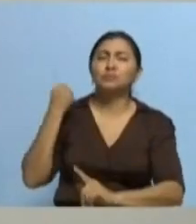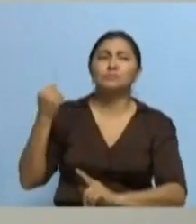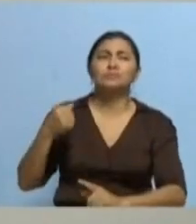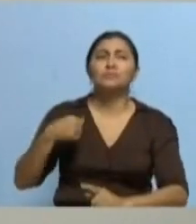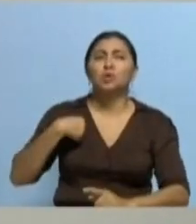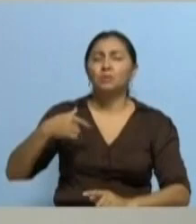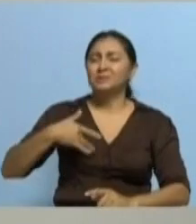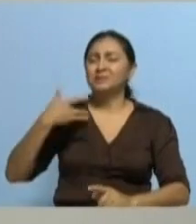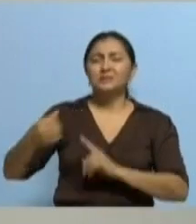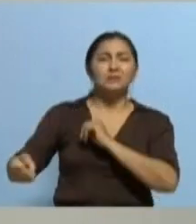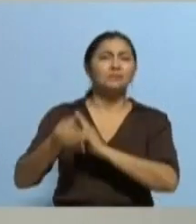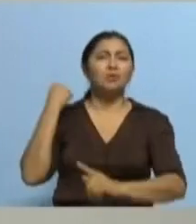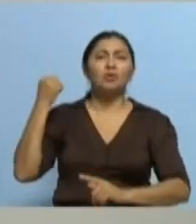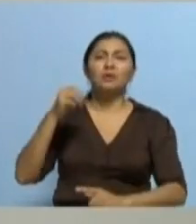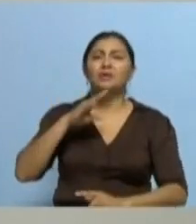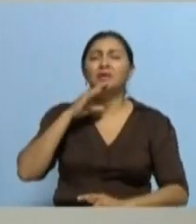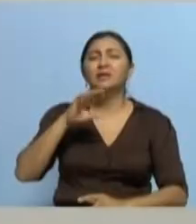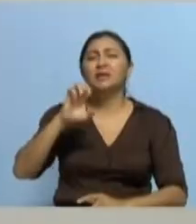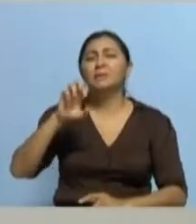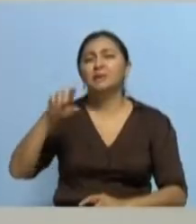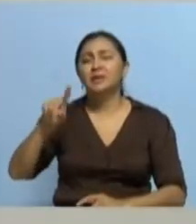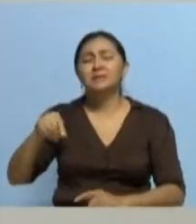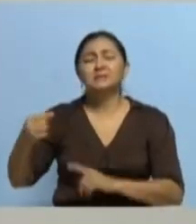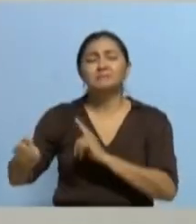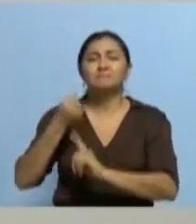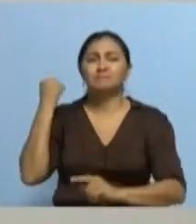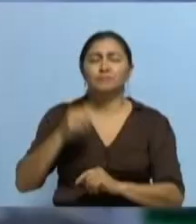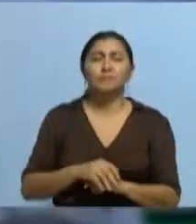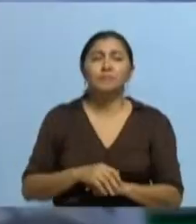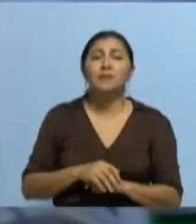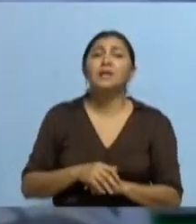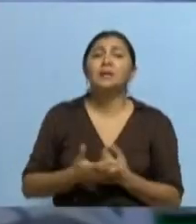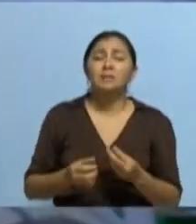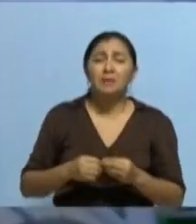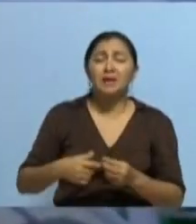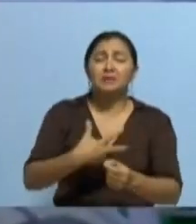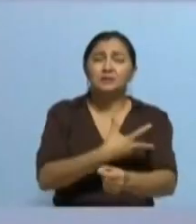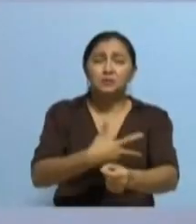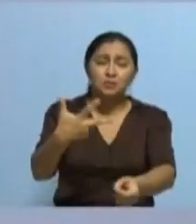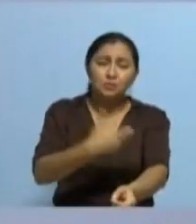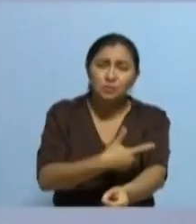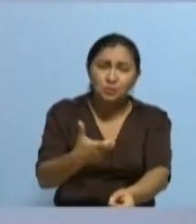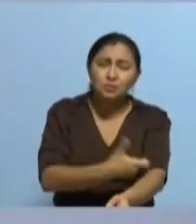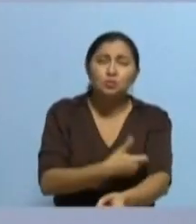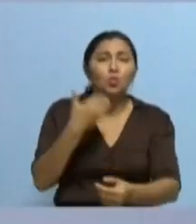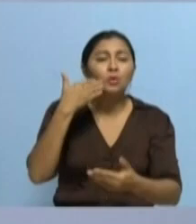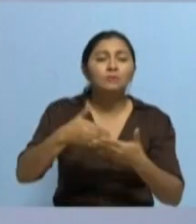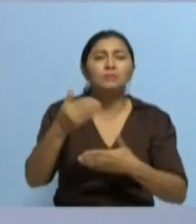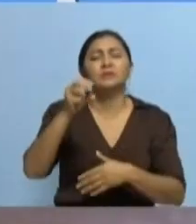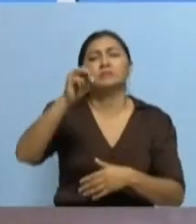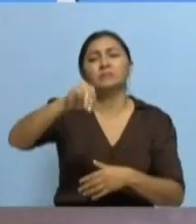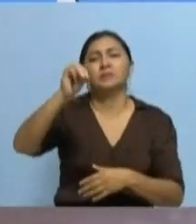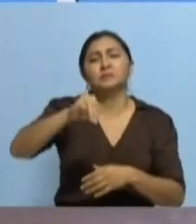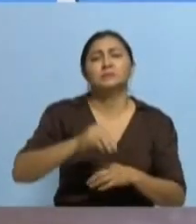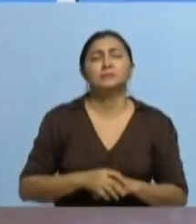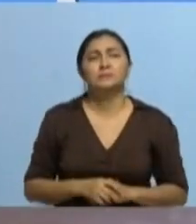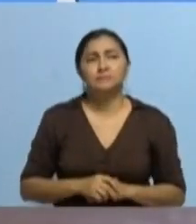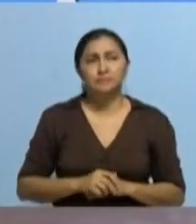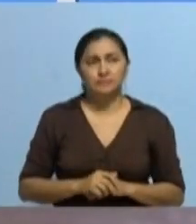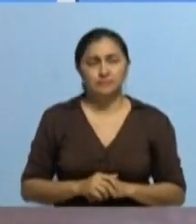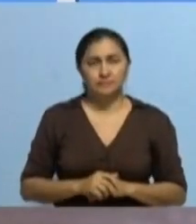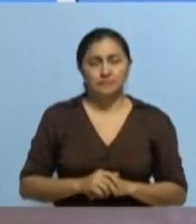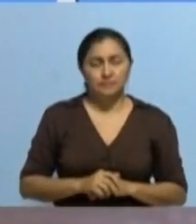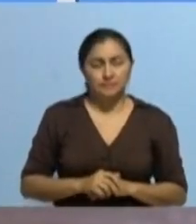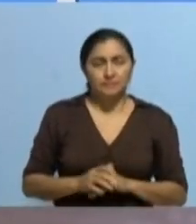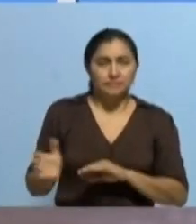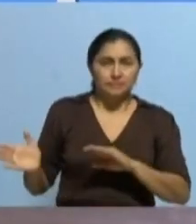siento abandonada por la EPS. Las quimioterapias las inicia el día martes. Y en otras